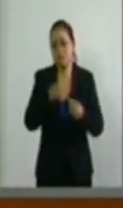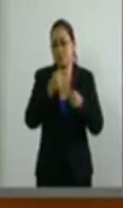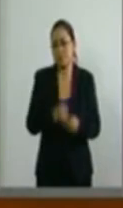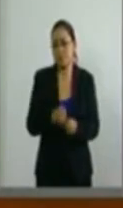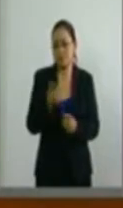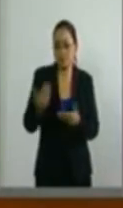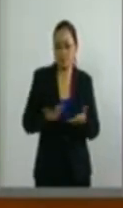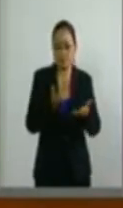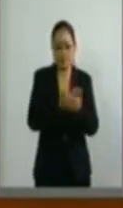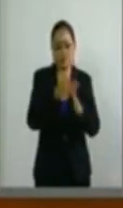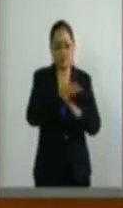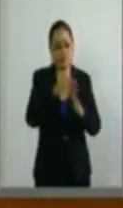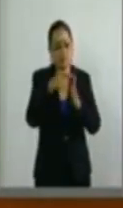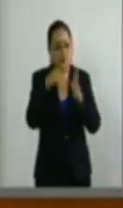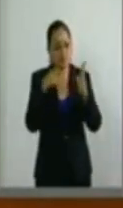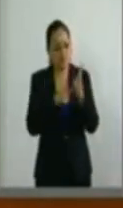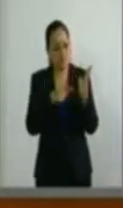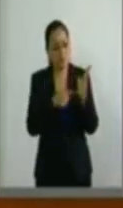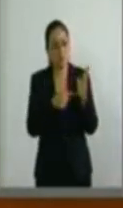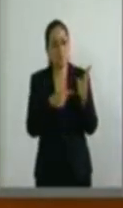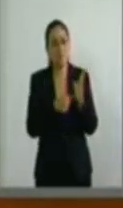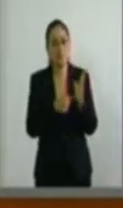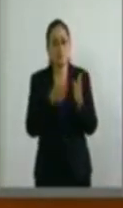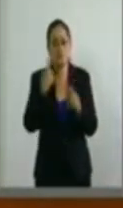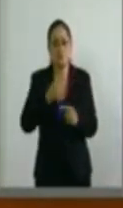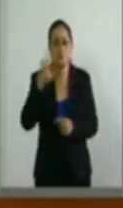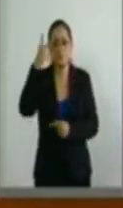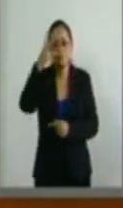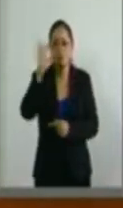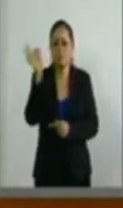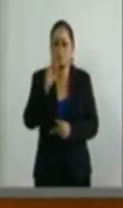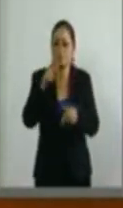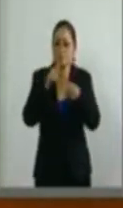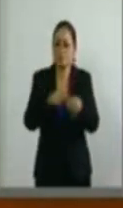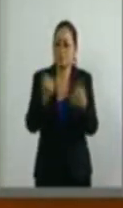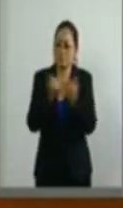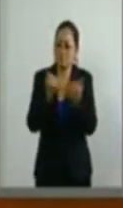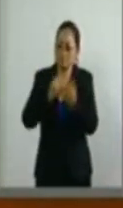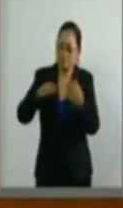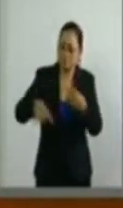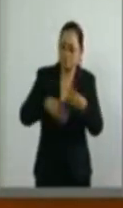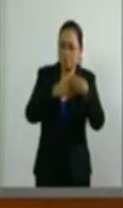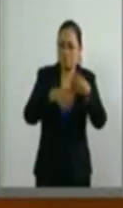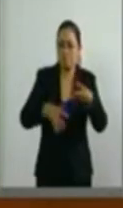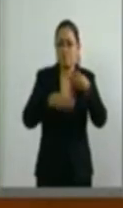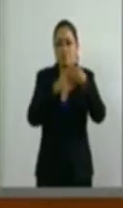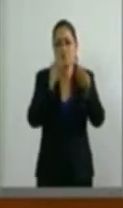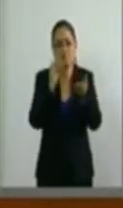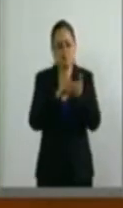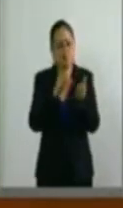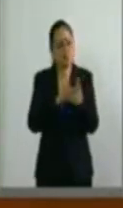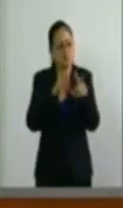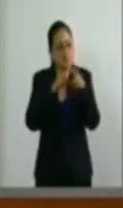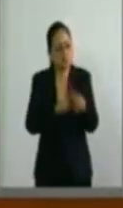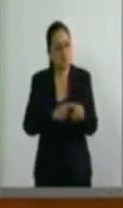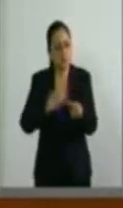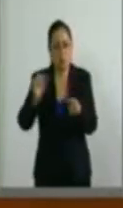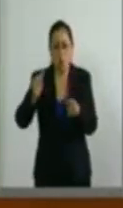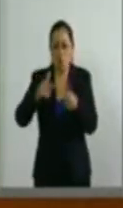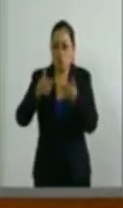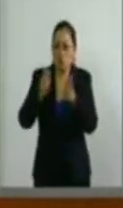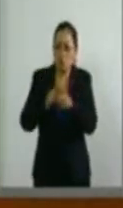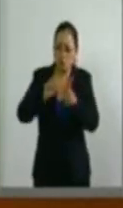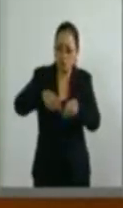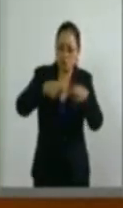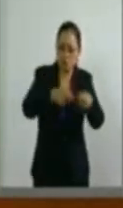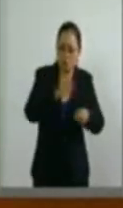propuesta normativa en el futuro habrá de seguir siendo enriquecida en otros momentos y por otras